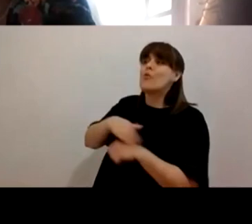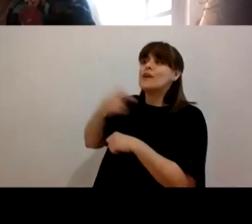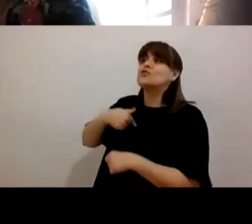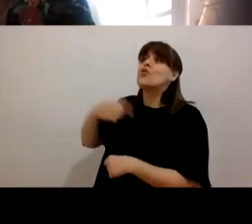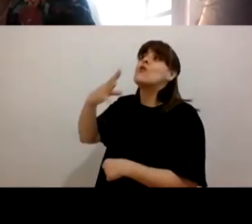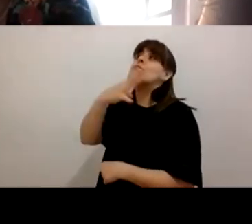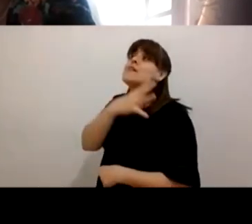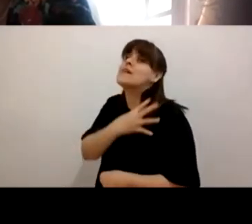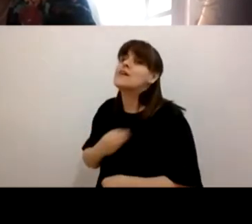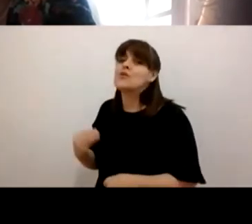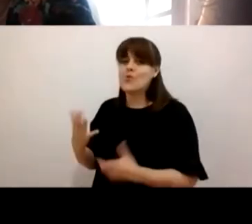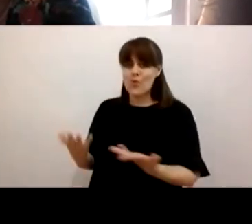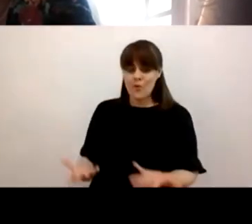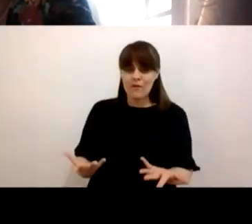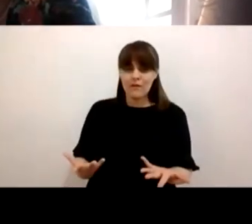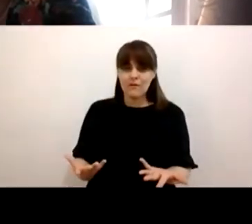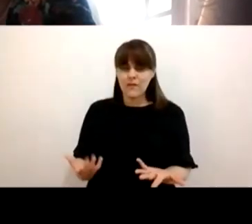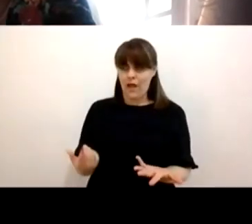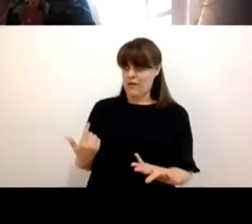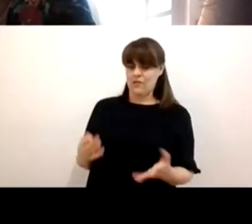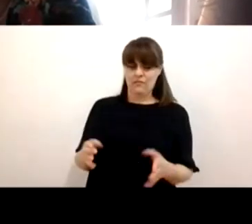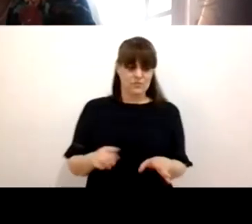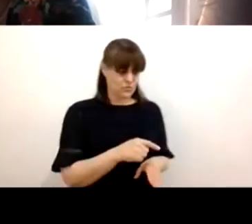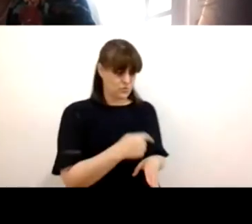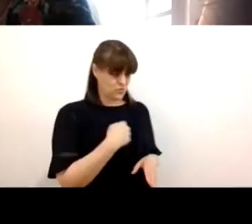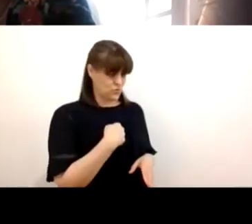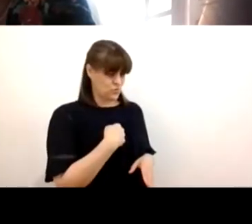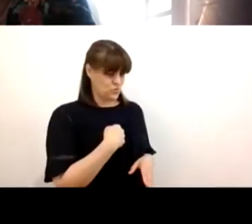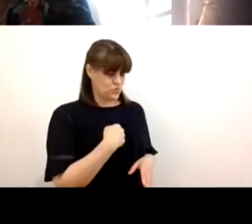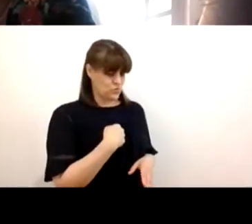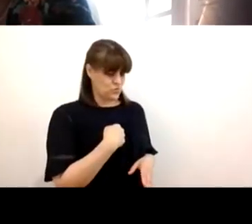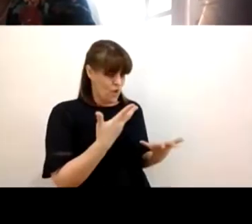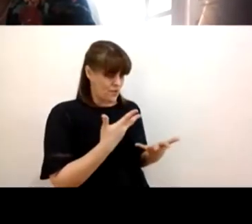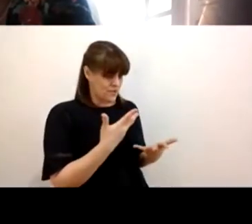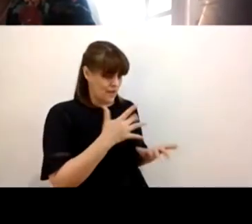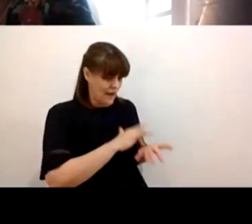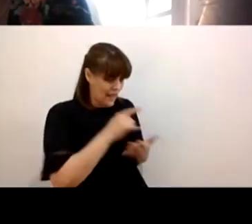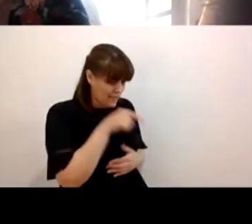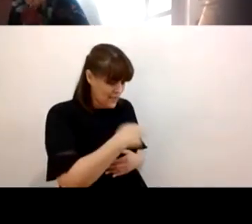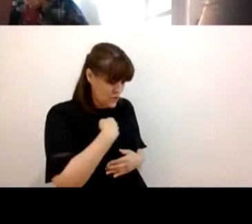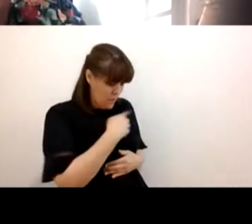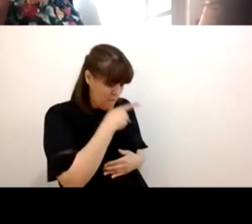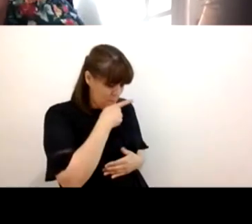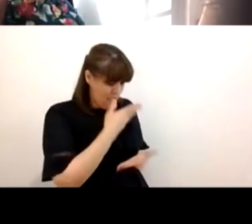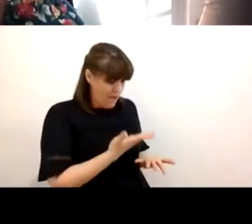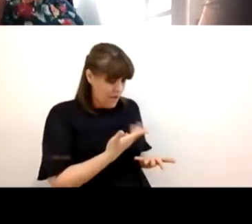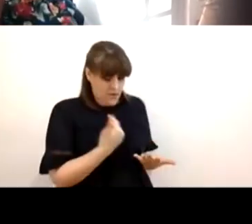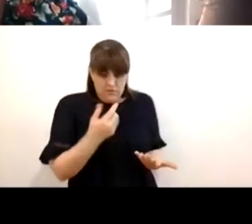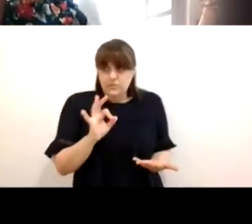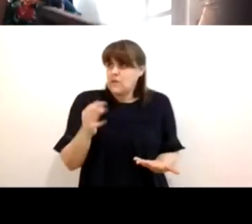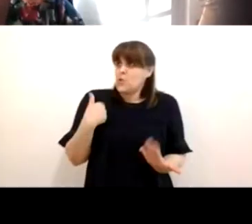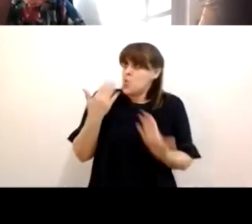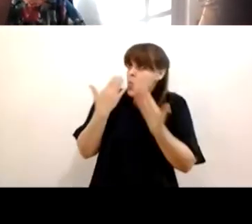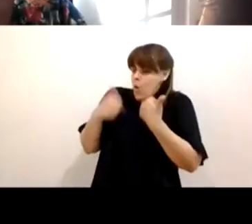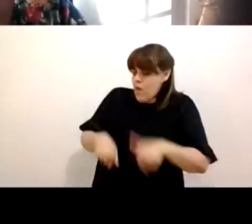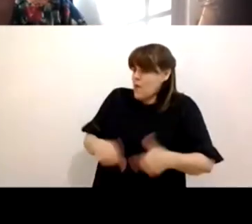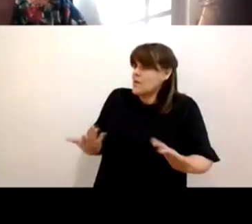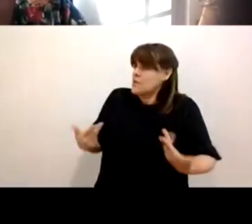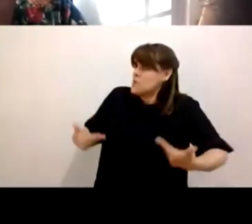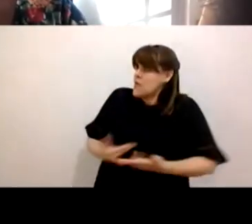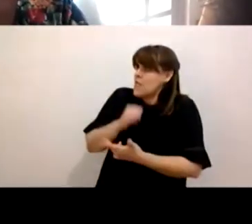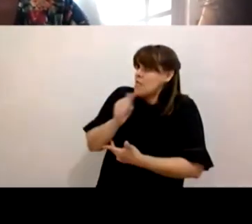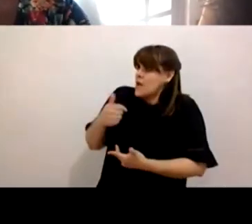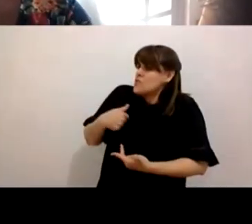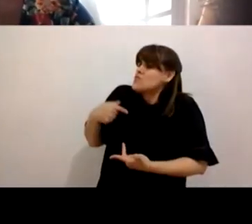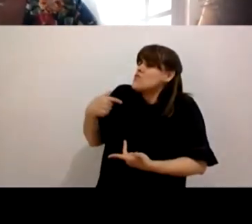miradas cómo que tú me hiciste padre si yo no estuviera a quién a quién le dices hijo miren ustedes son dos miradas